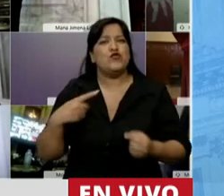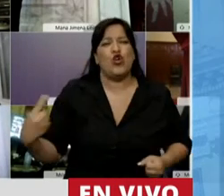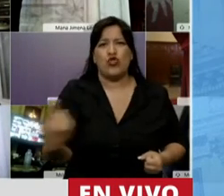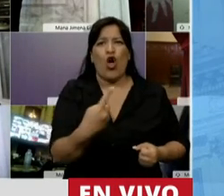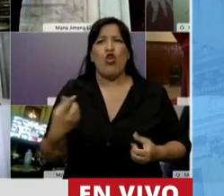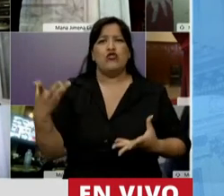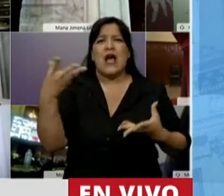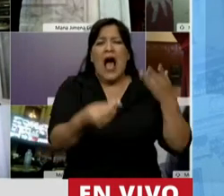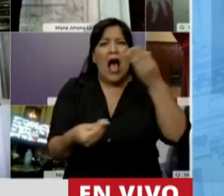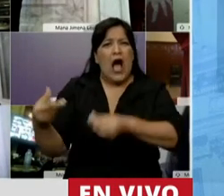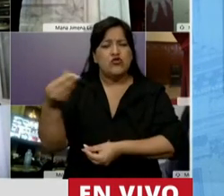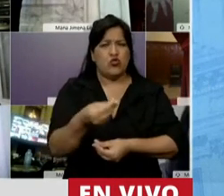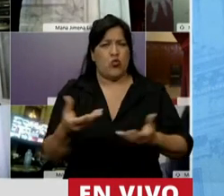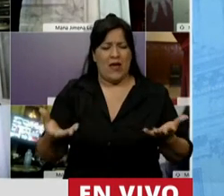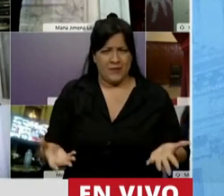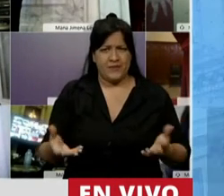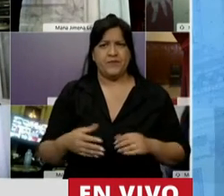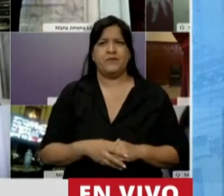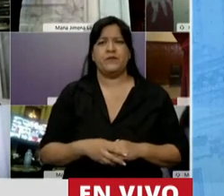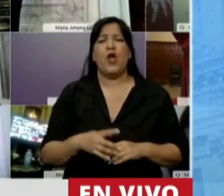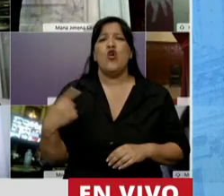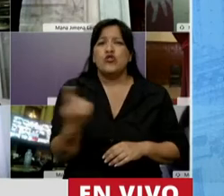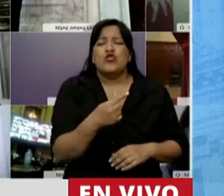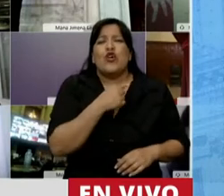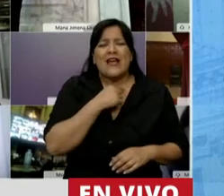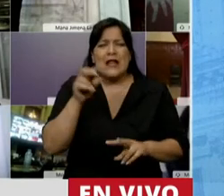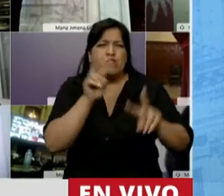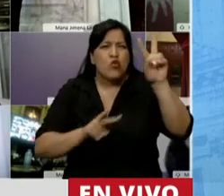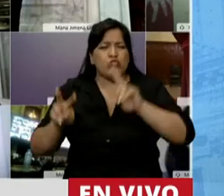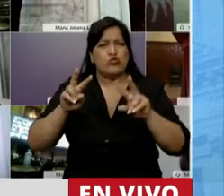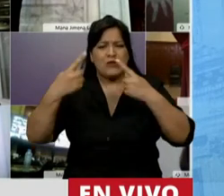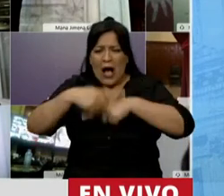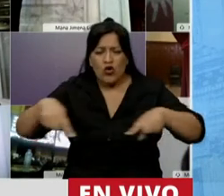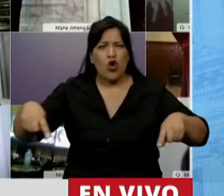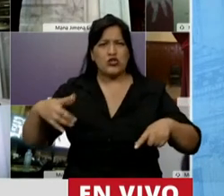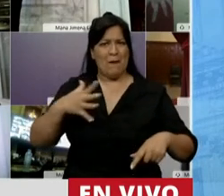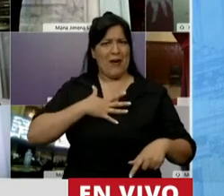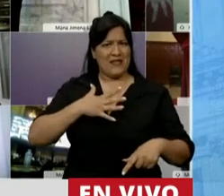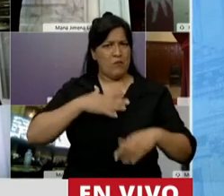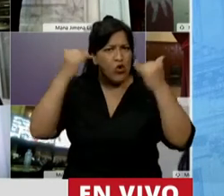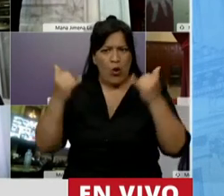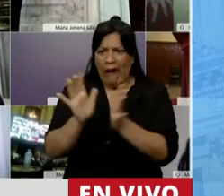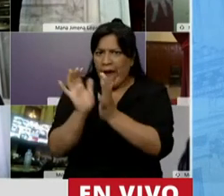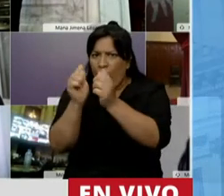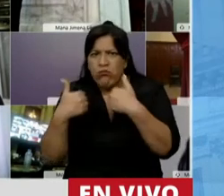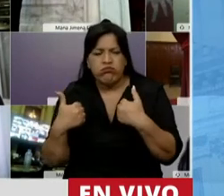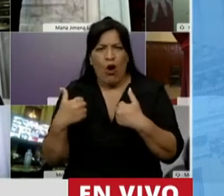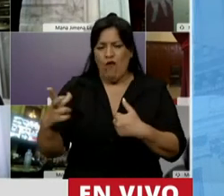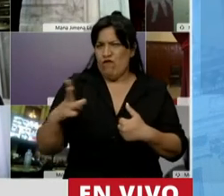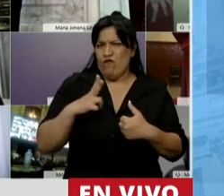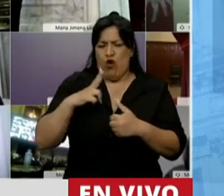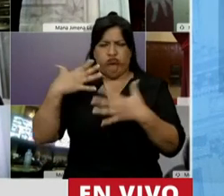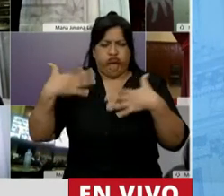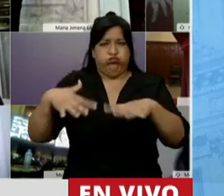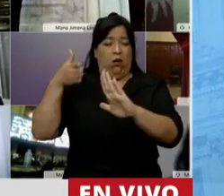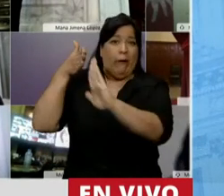les resulta ajena. Queremos encontrar esos patrimonios que están ocultos. Fortunas que se refugian